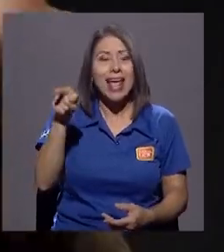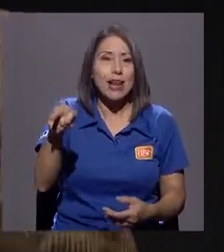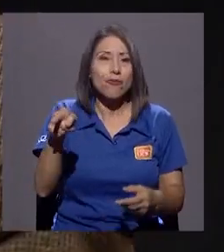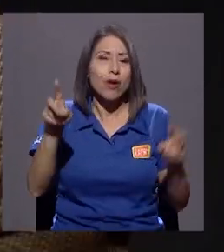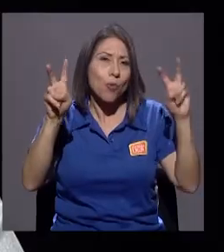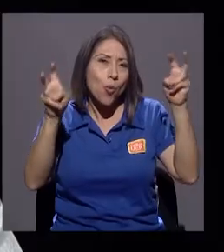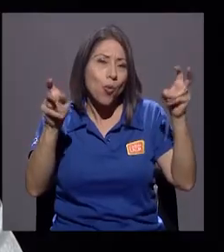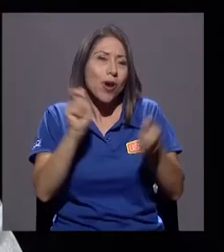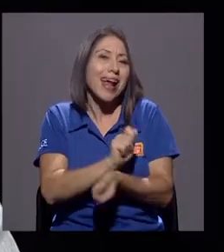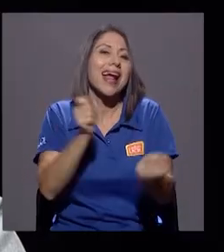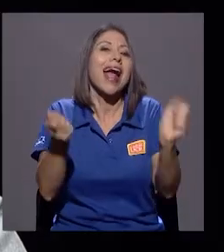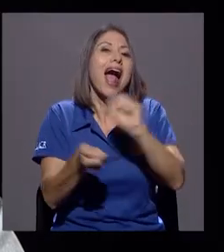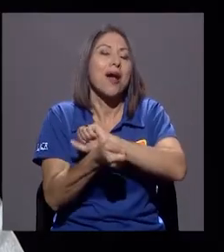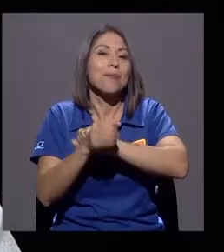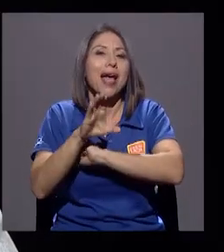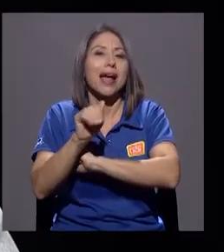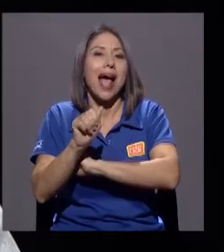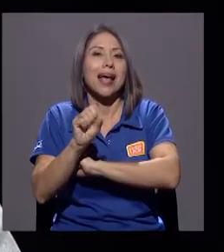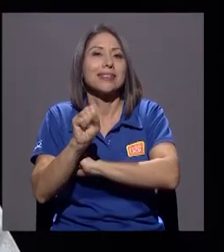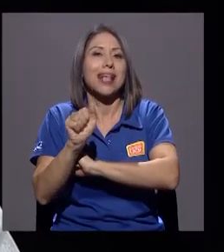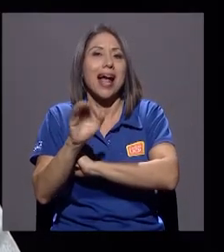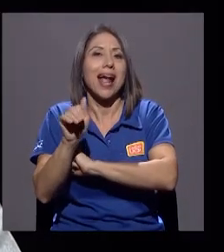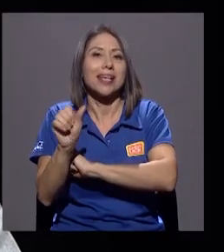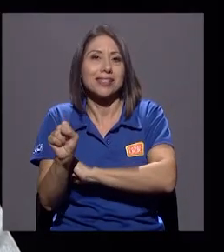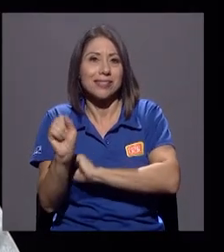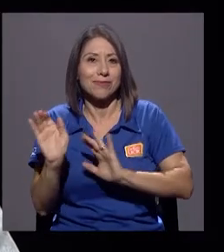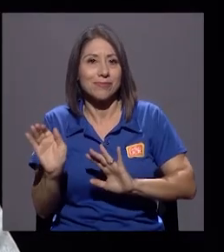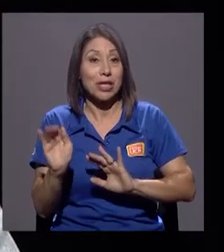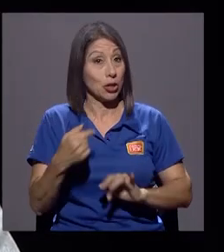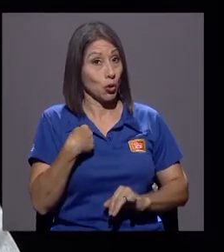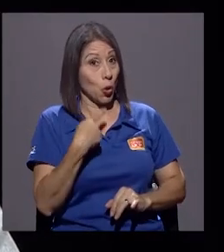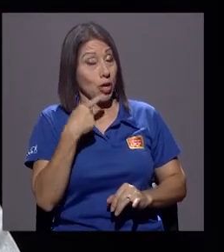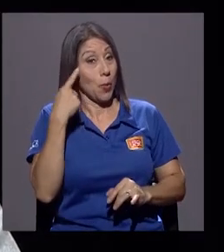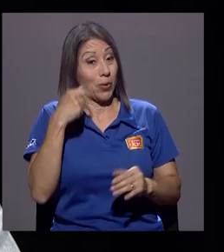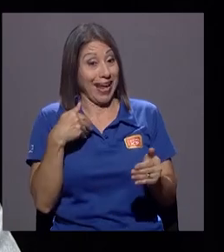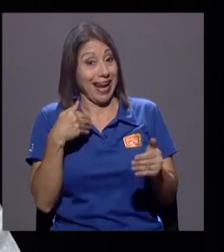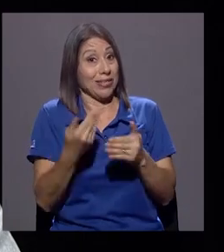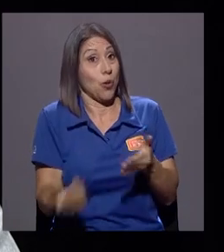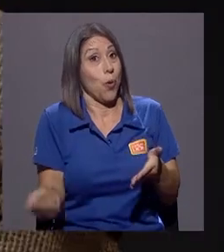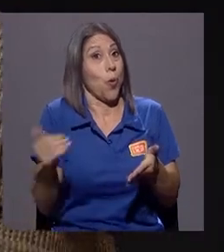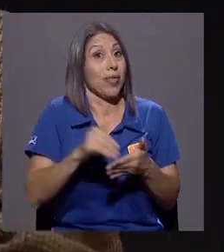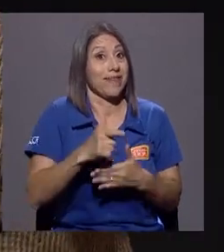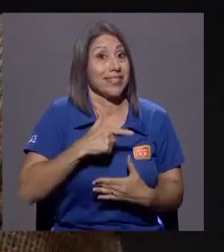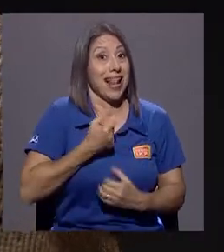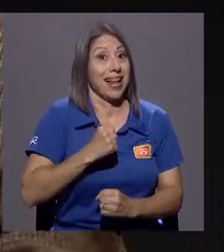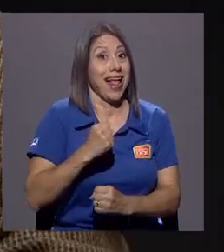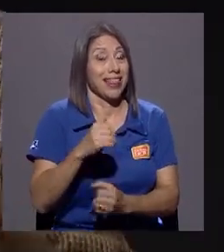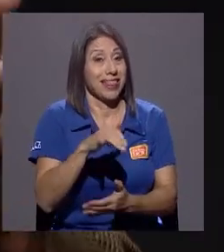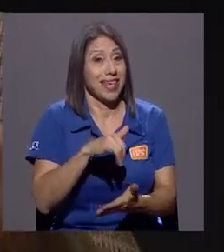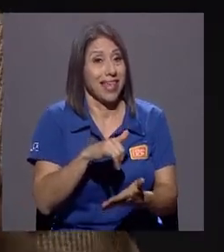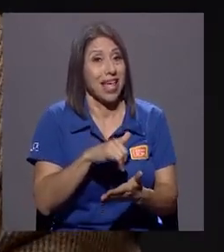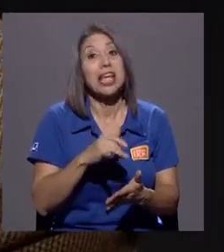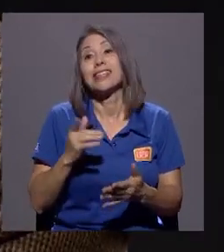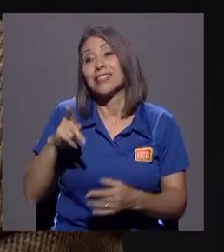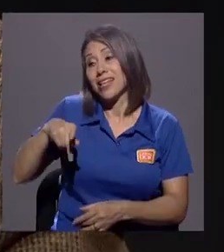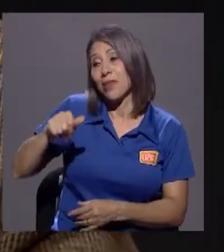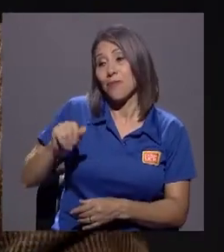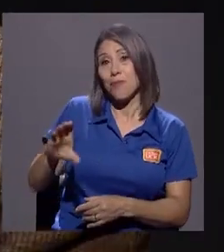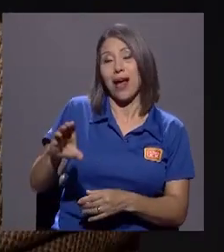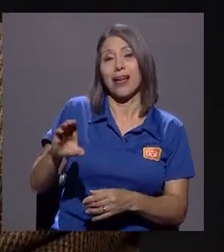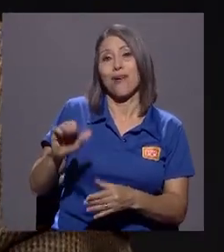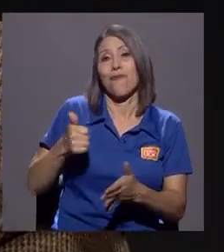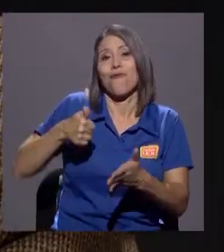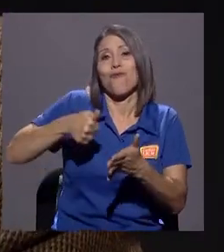en cambia casacas digo porque es tácito de volver a ser alcalde sí sí sí seguramente que si se will para boca vota muy poca gente y él tiene el aparato